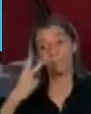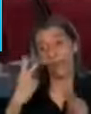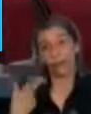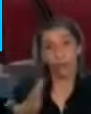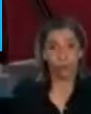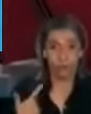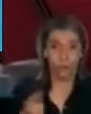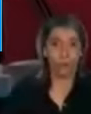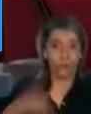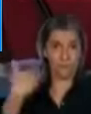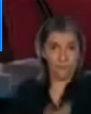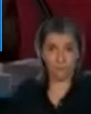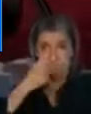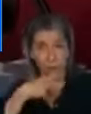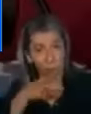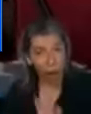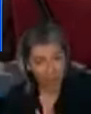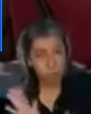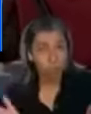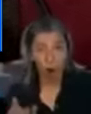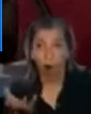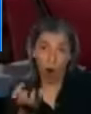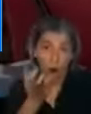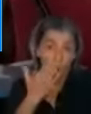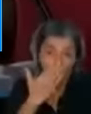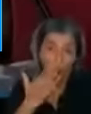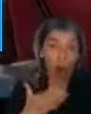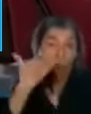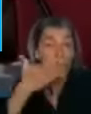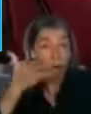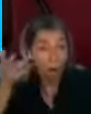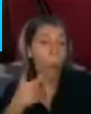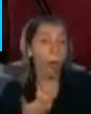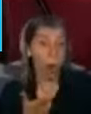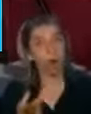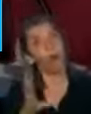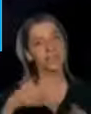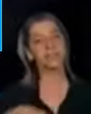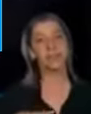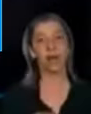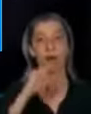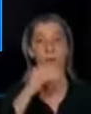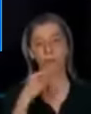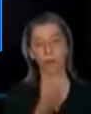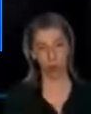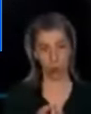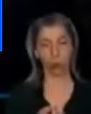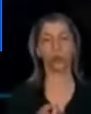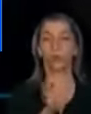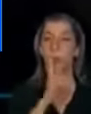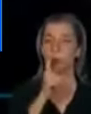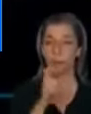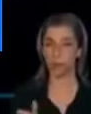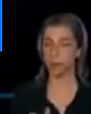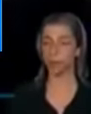y logró, digamos, hacer otra cosa que para él era importante, que era polarizar con Milei. Claro. Él todo el tiempo intentó hacerle ver